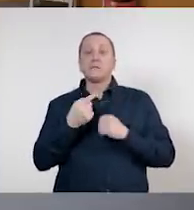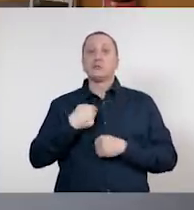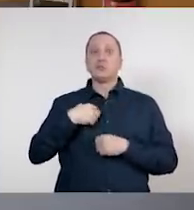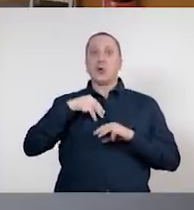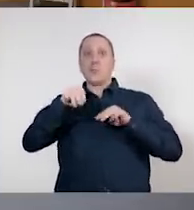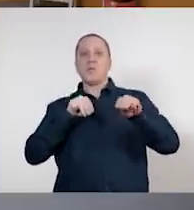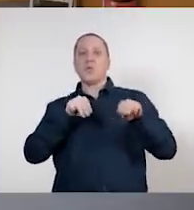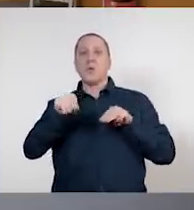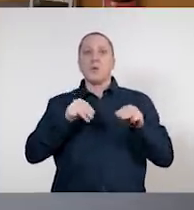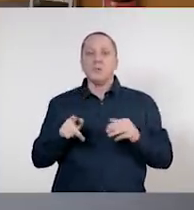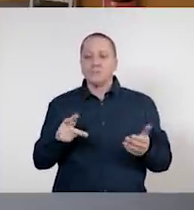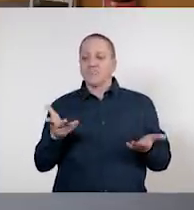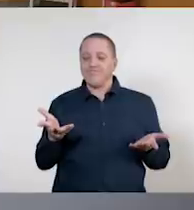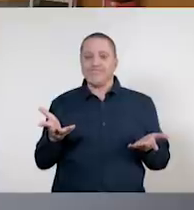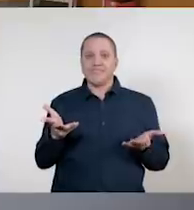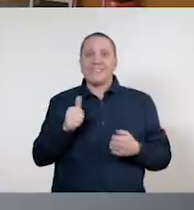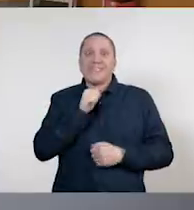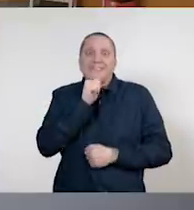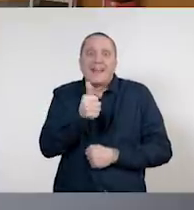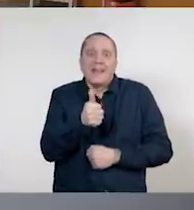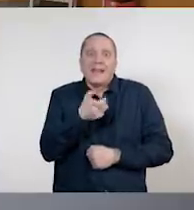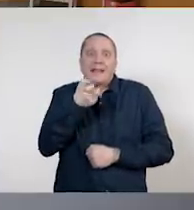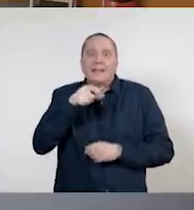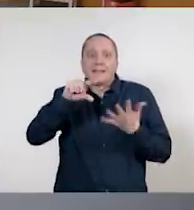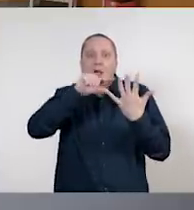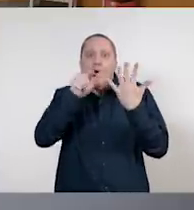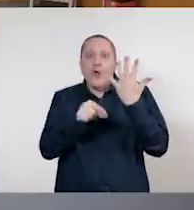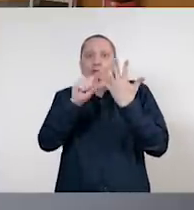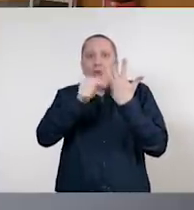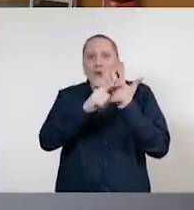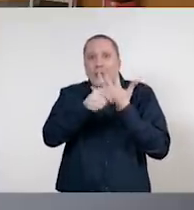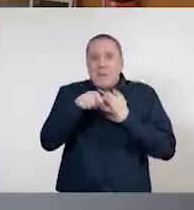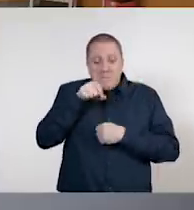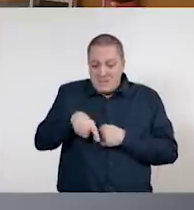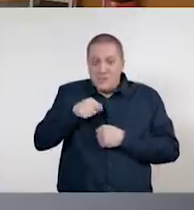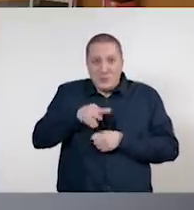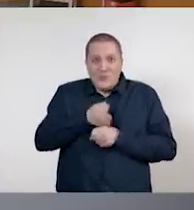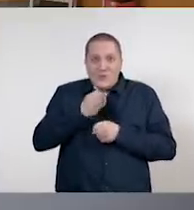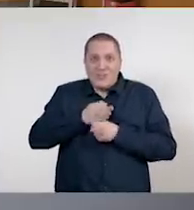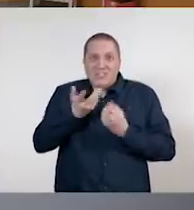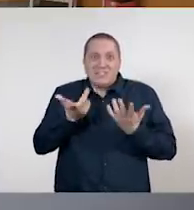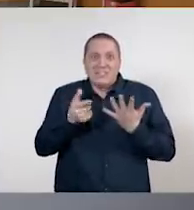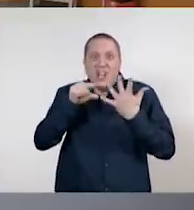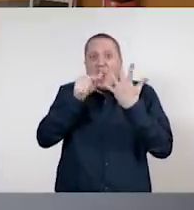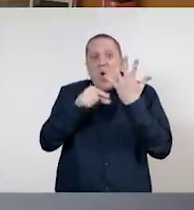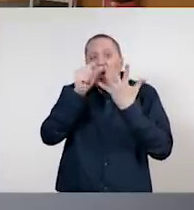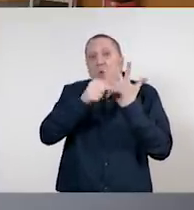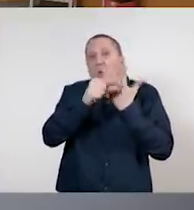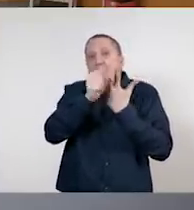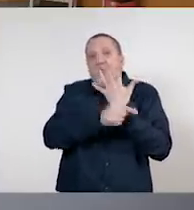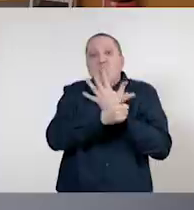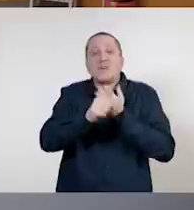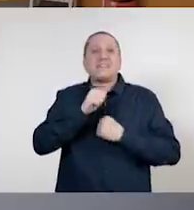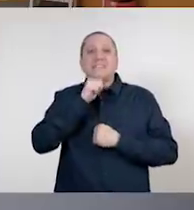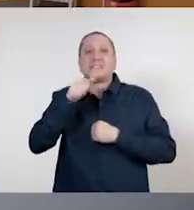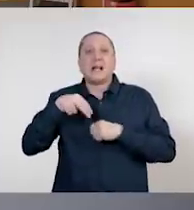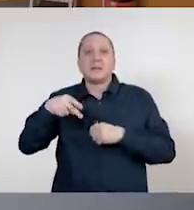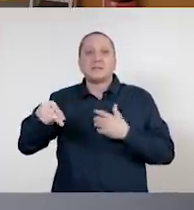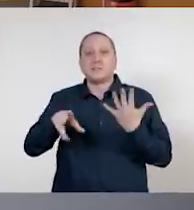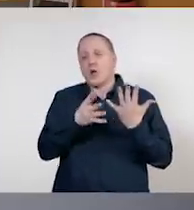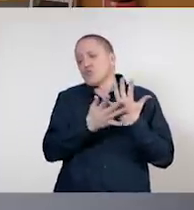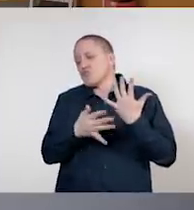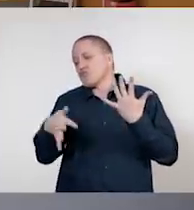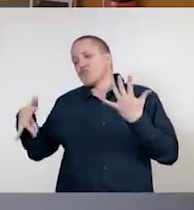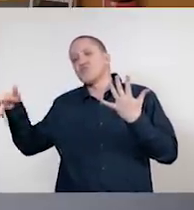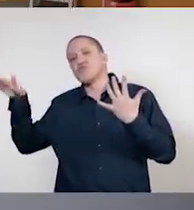en algún momento me voy a mover, pero no me movía yo. Era el otoño, justo el otoño, como ahorita que estamos en otoño, que se llevaba sus hojas y no era él que estaba caminando.